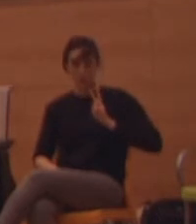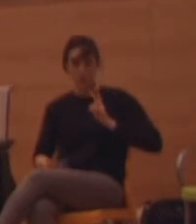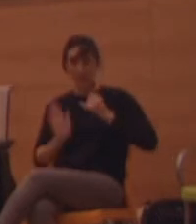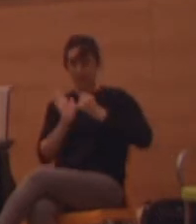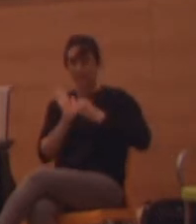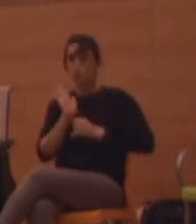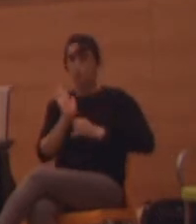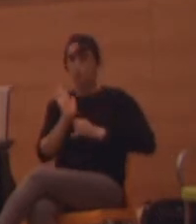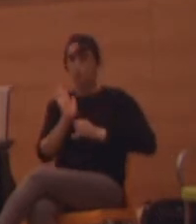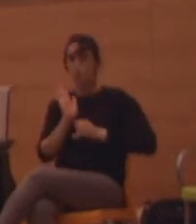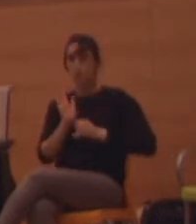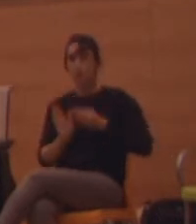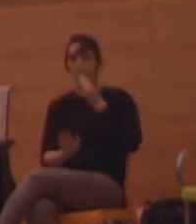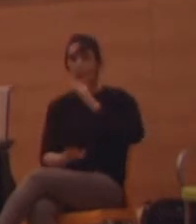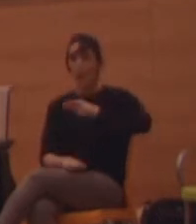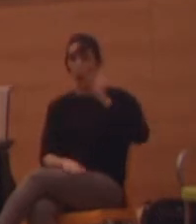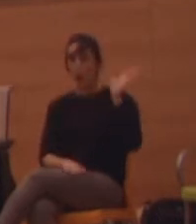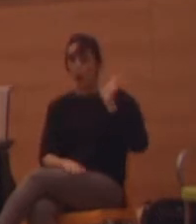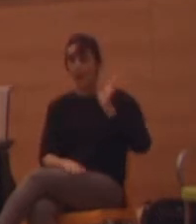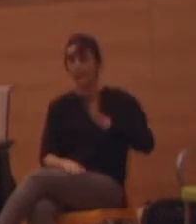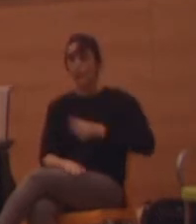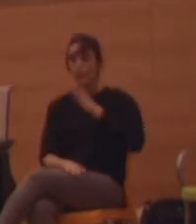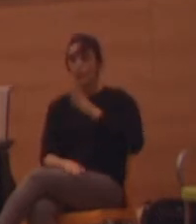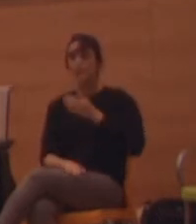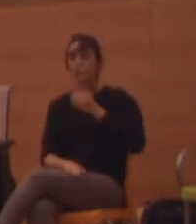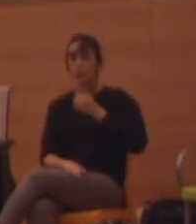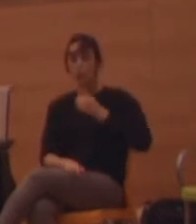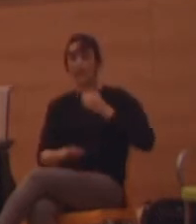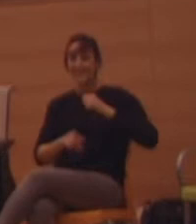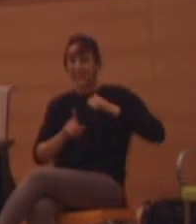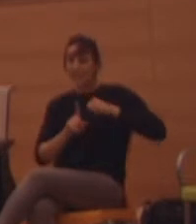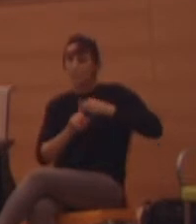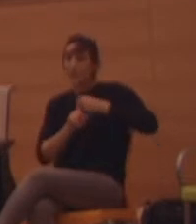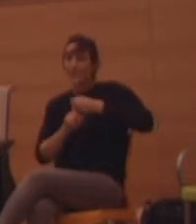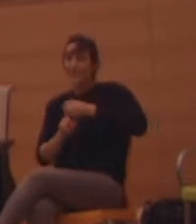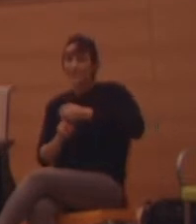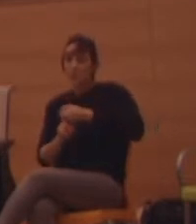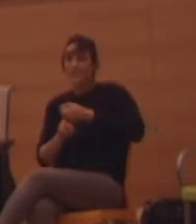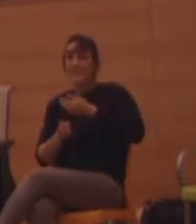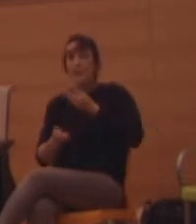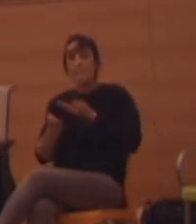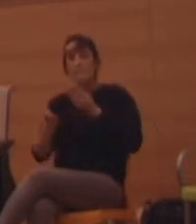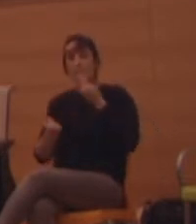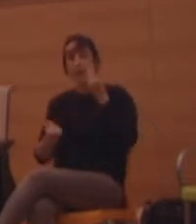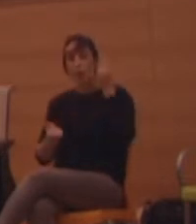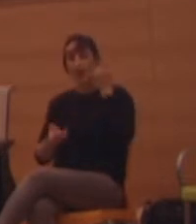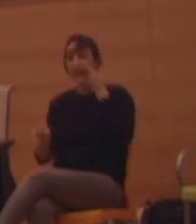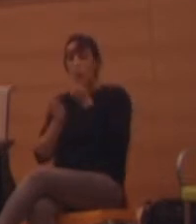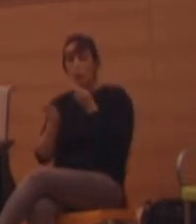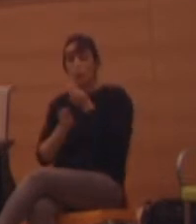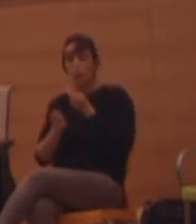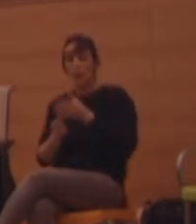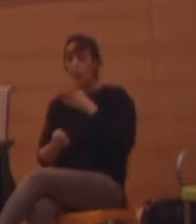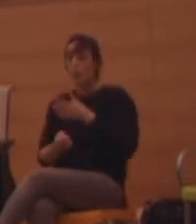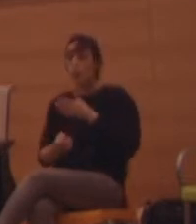mejorar rápidamente. Por eso hablo tanto e insisto en el desbridamiento de estas lesiones, porque va a ser de entrada el tratamiento más